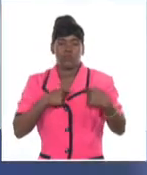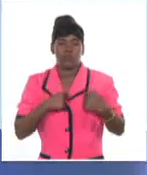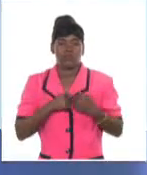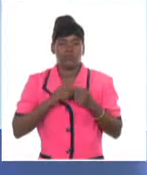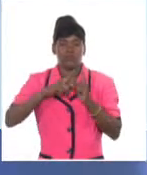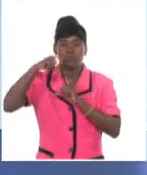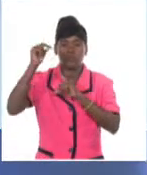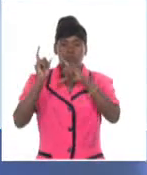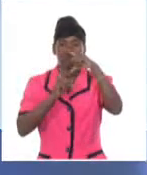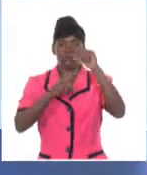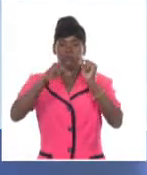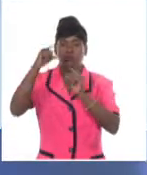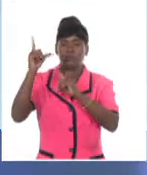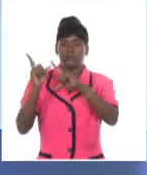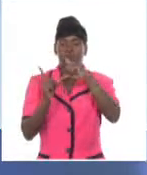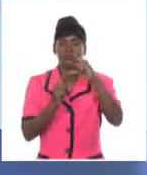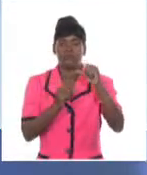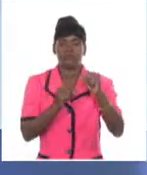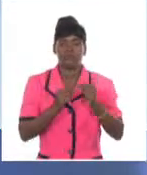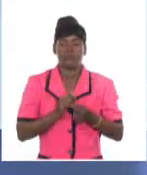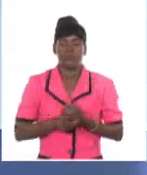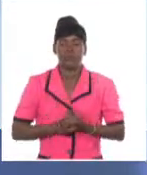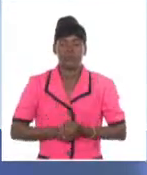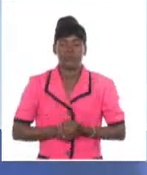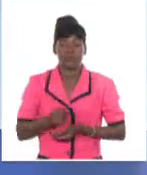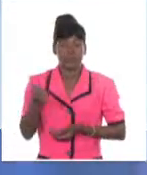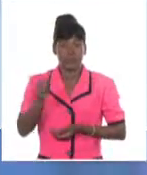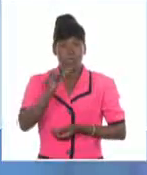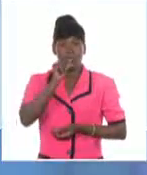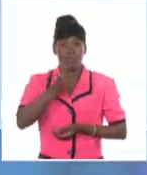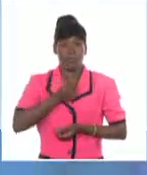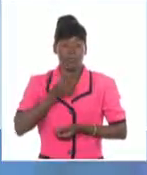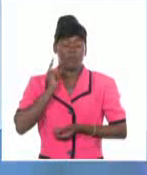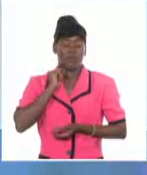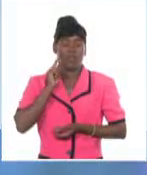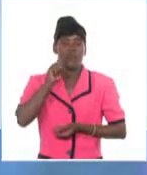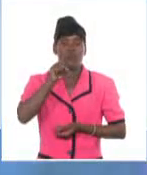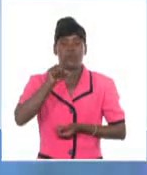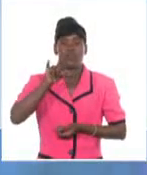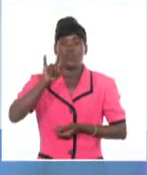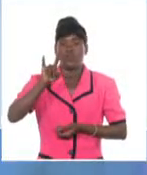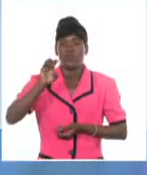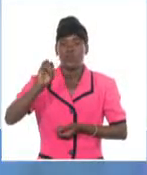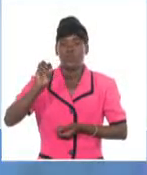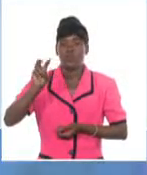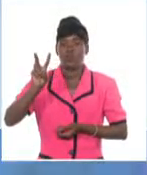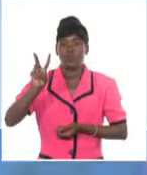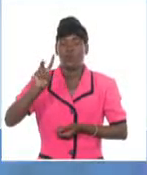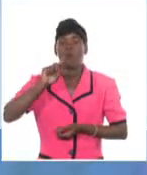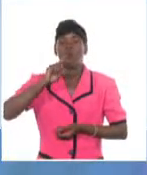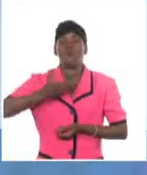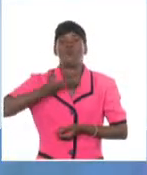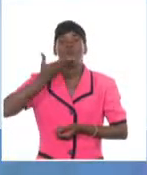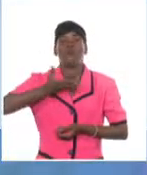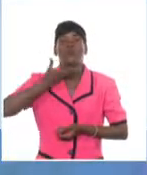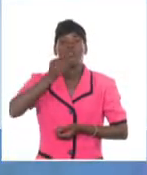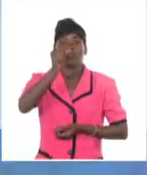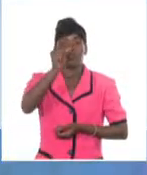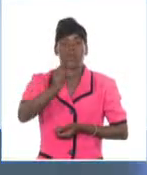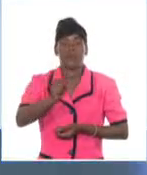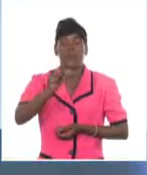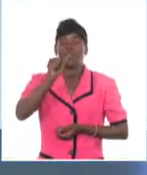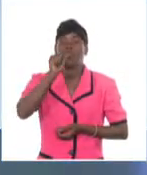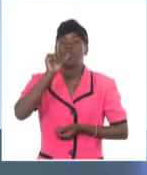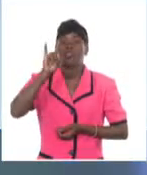la esperanza de la estrella. El 10 de diciembre de 1902 nació la poetisa y ensayista cubana Dulce